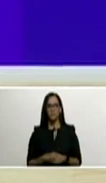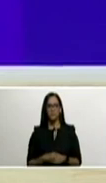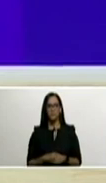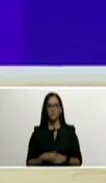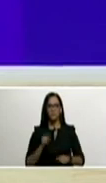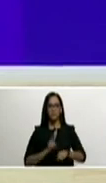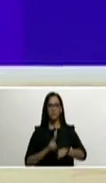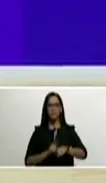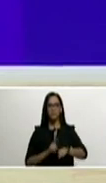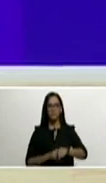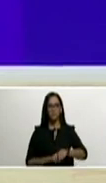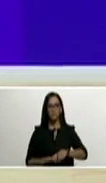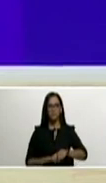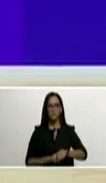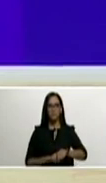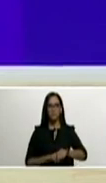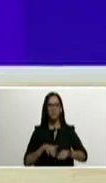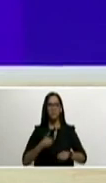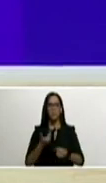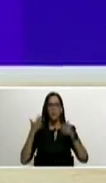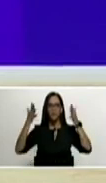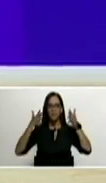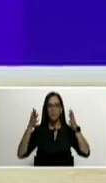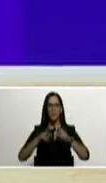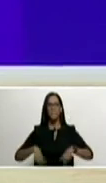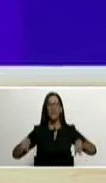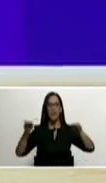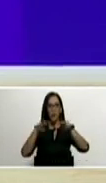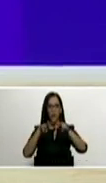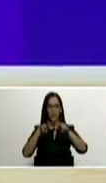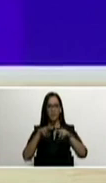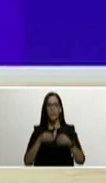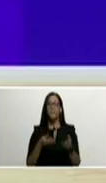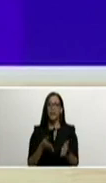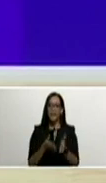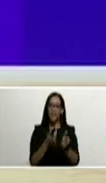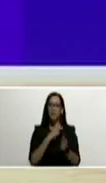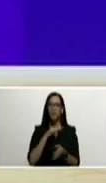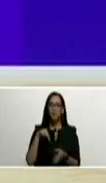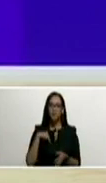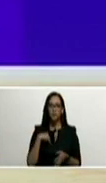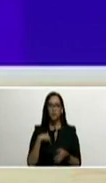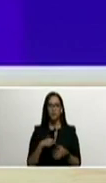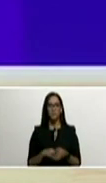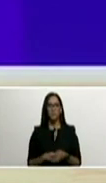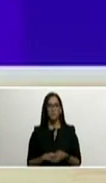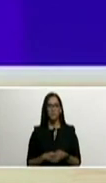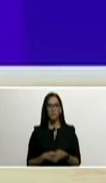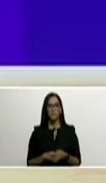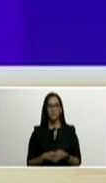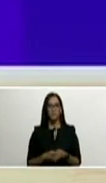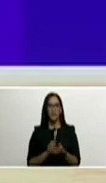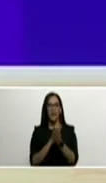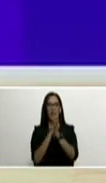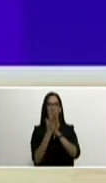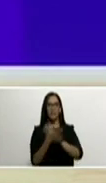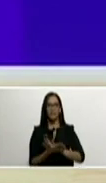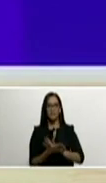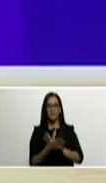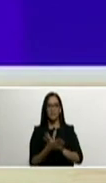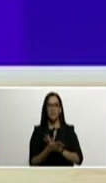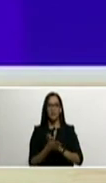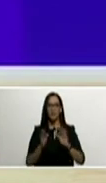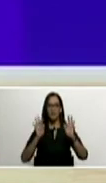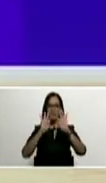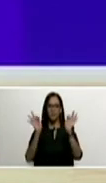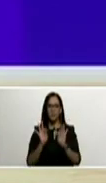temprana, a tiempo, se pueden forjar valores para ir nosotros acabando con esos fenómenos